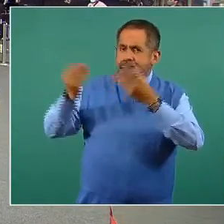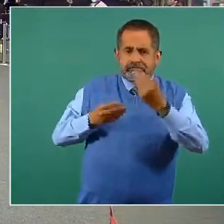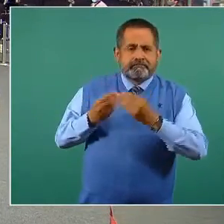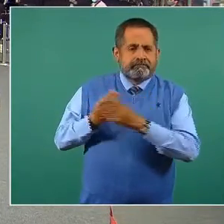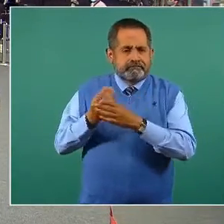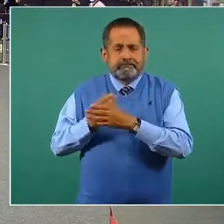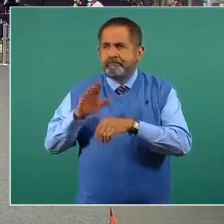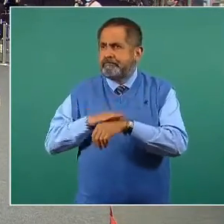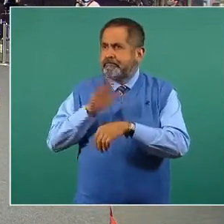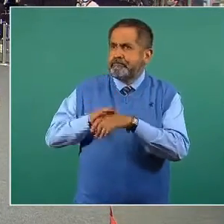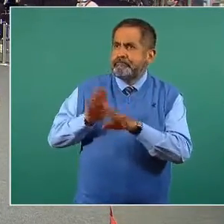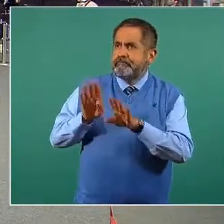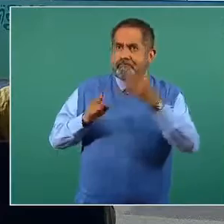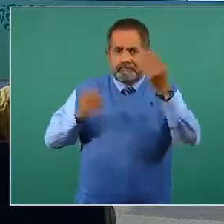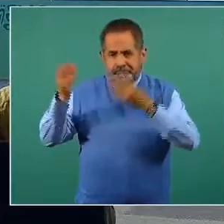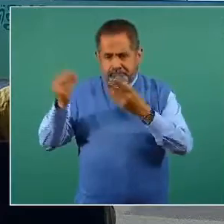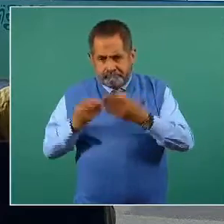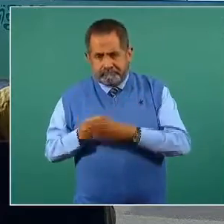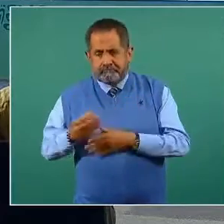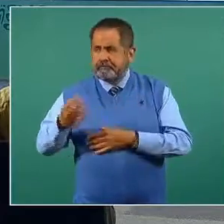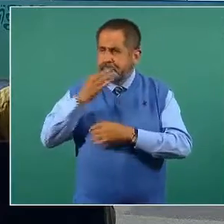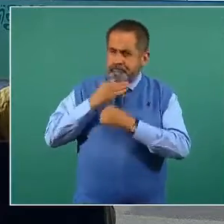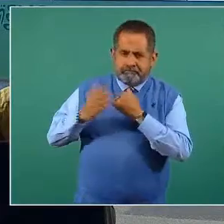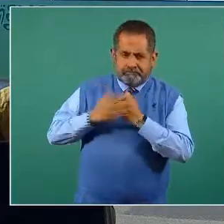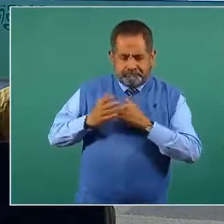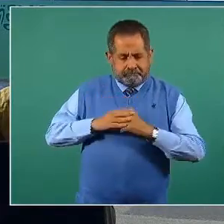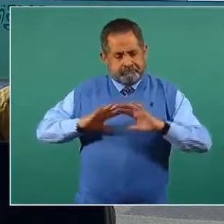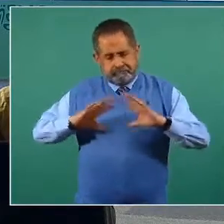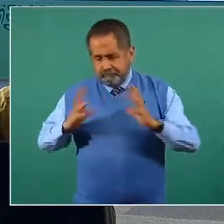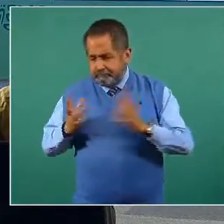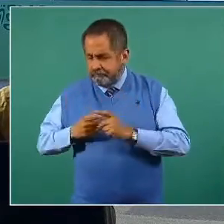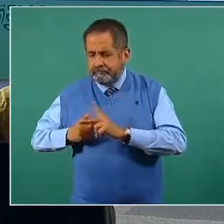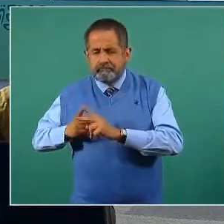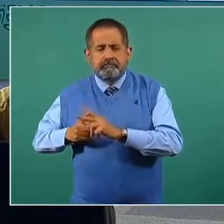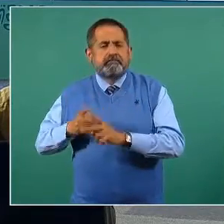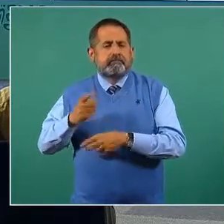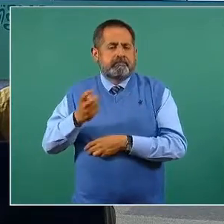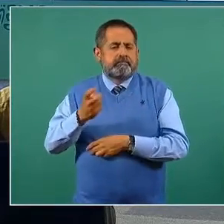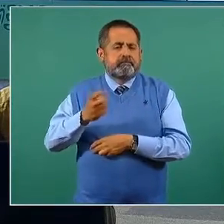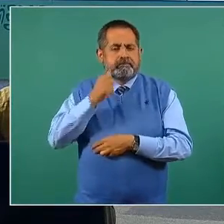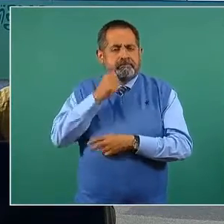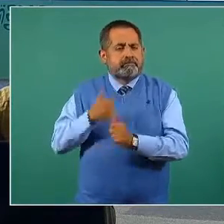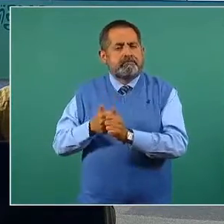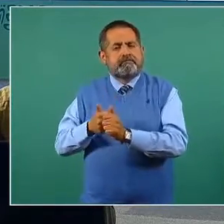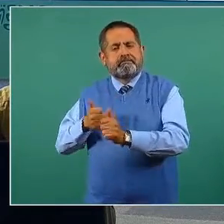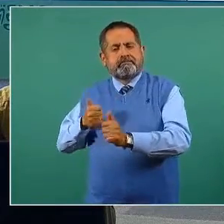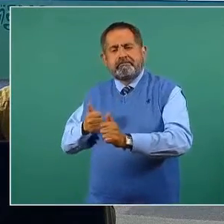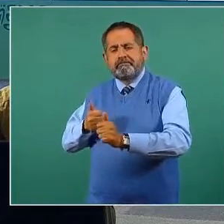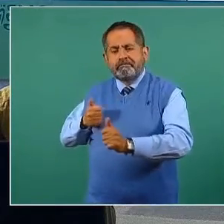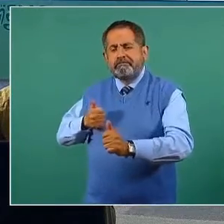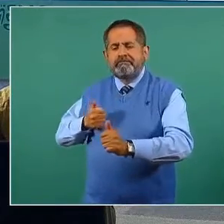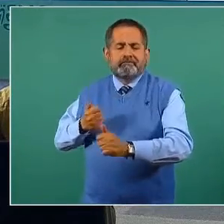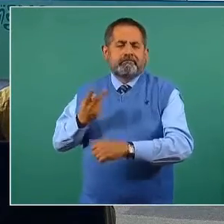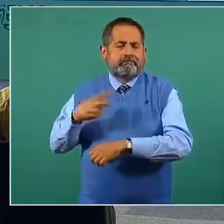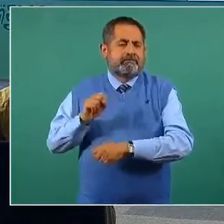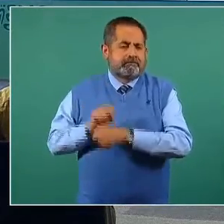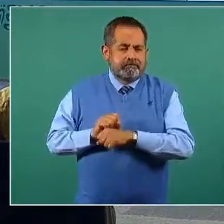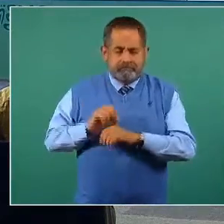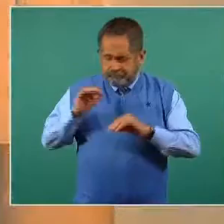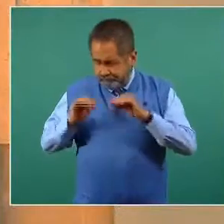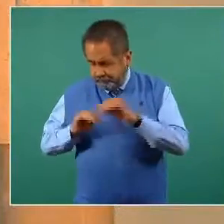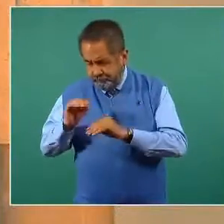cabo en las unidades, la notificación como tal, que es cuando ya toda la información que se encuentra en el estudio epidemiológico